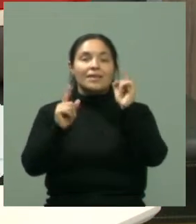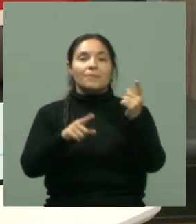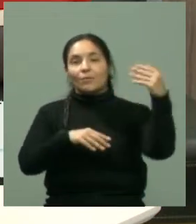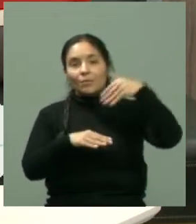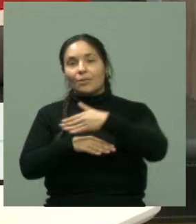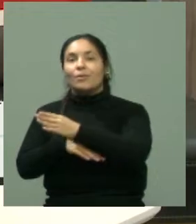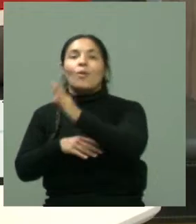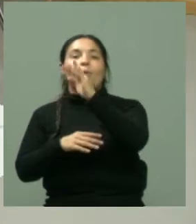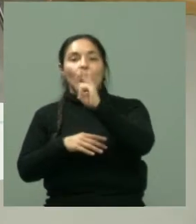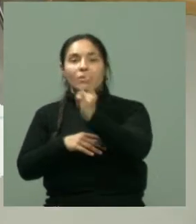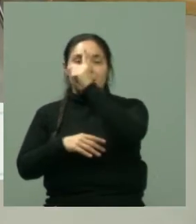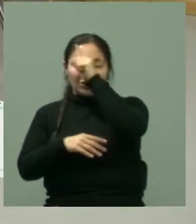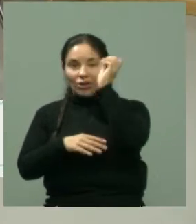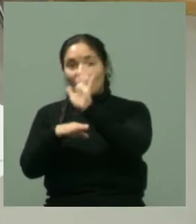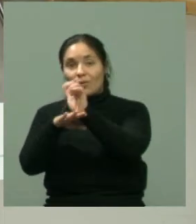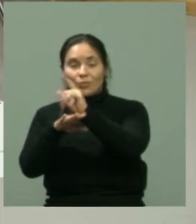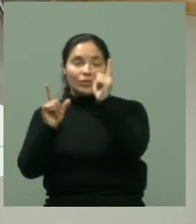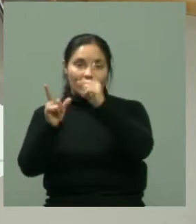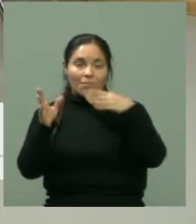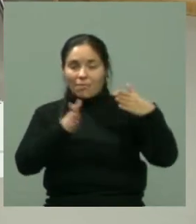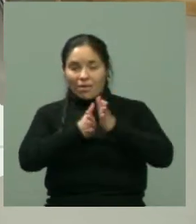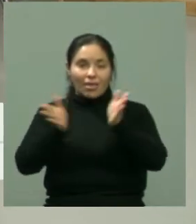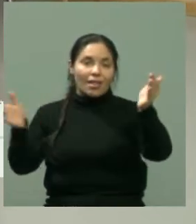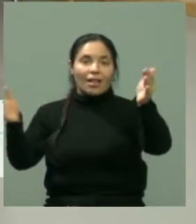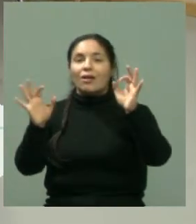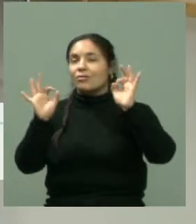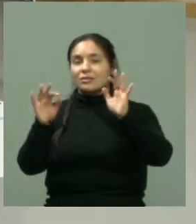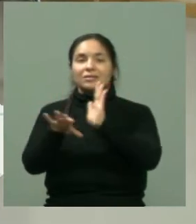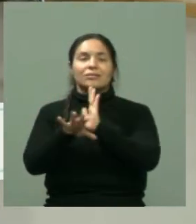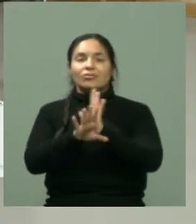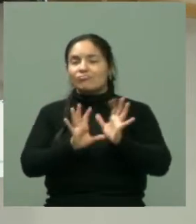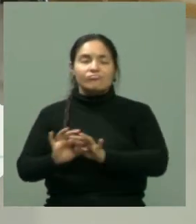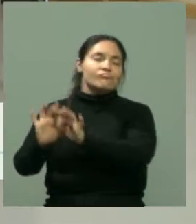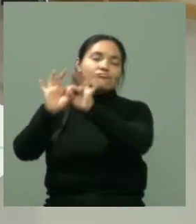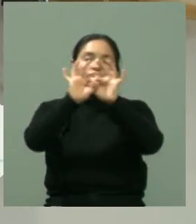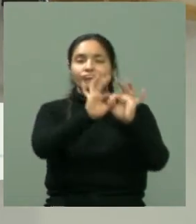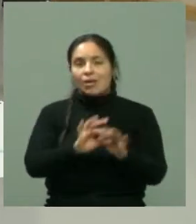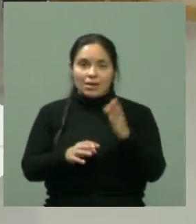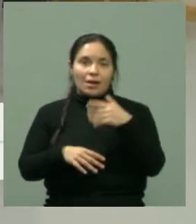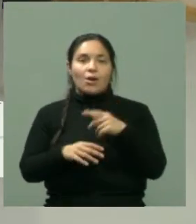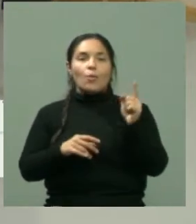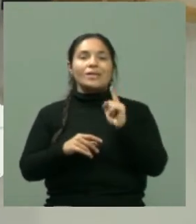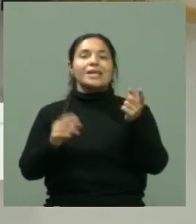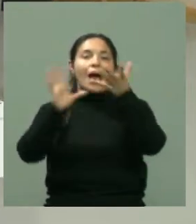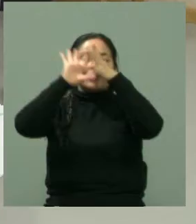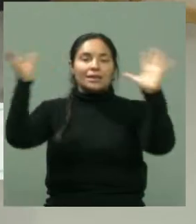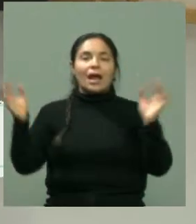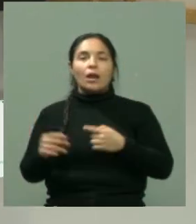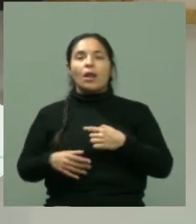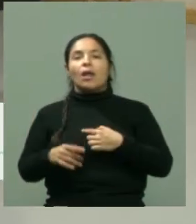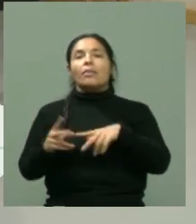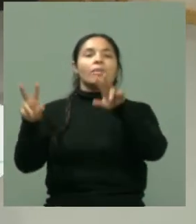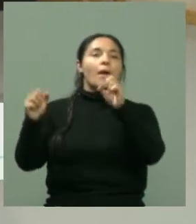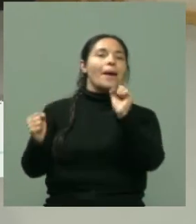Entonces es como esas ideas de poder cambiar, porque realmente todo tiene que ver con todo. No se piensa lo ambiental desde algo aislado de lo económico,